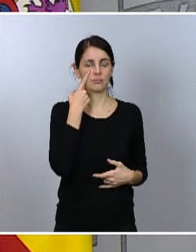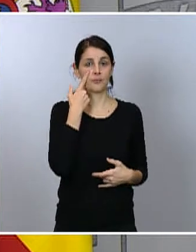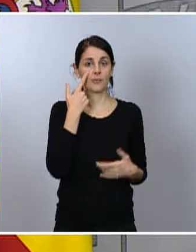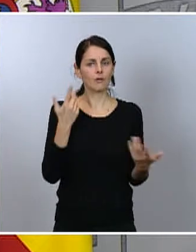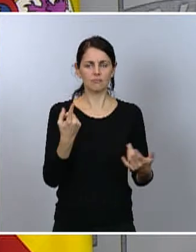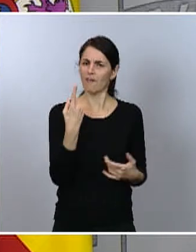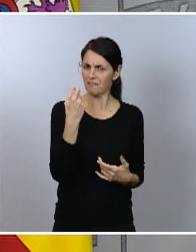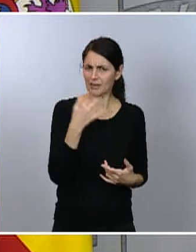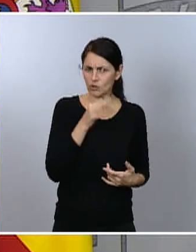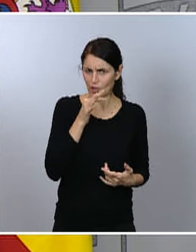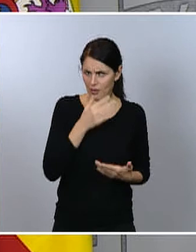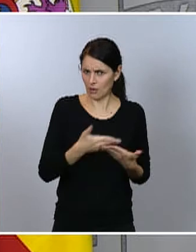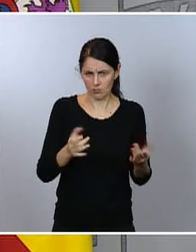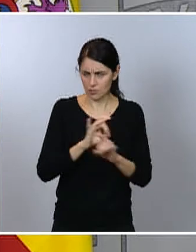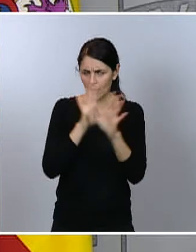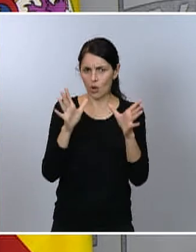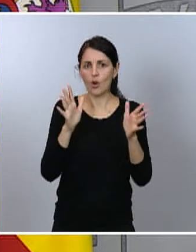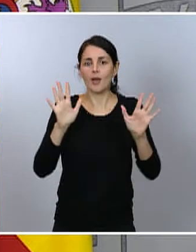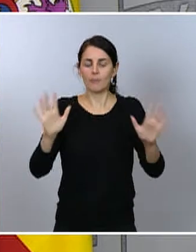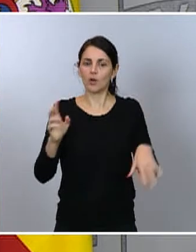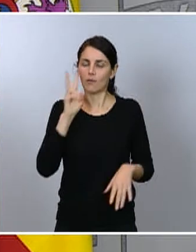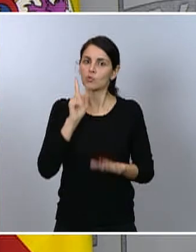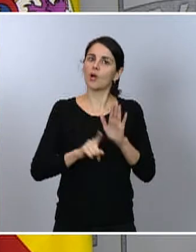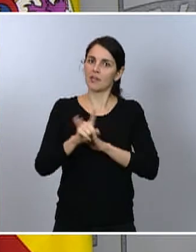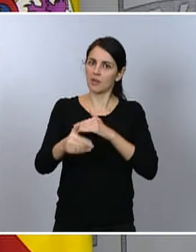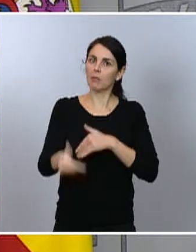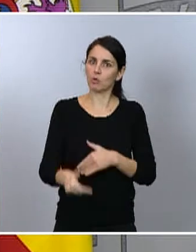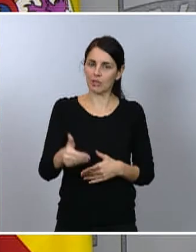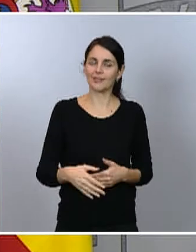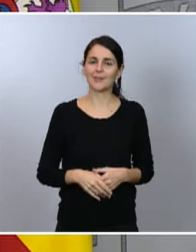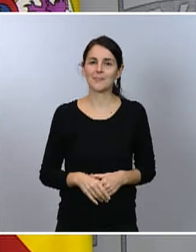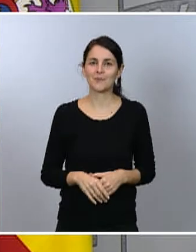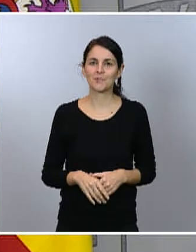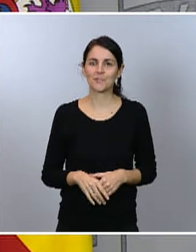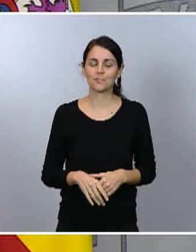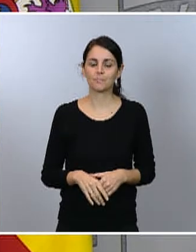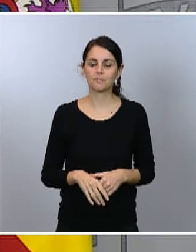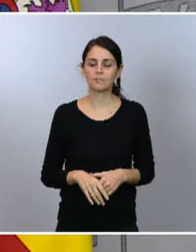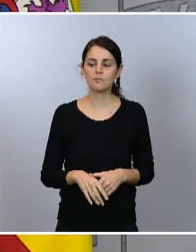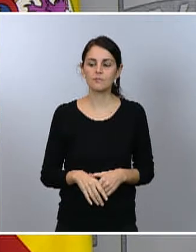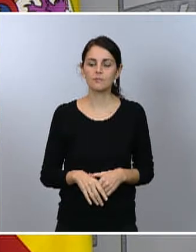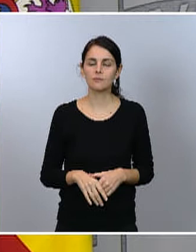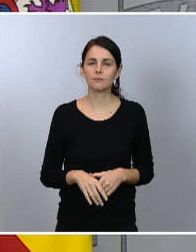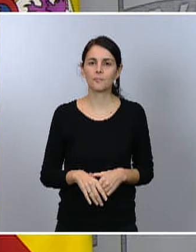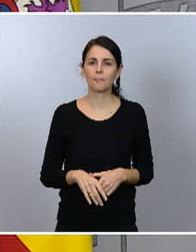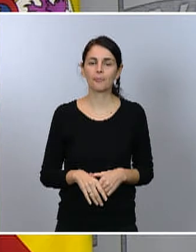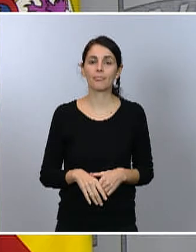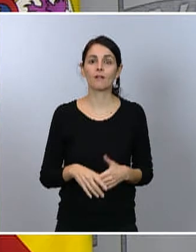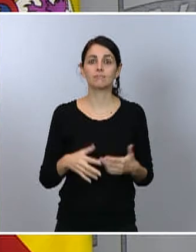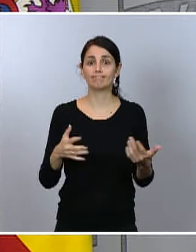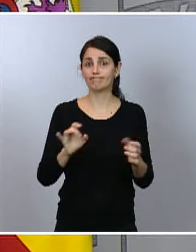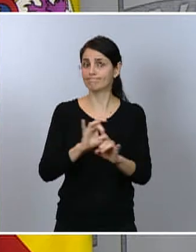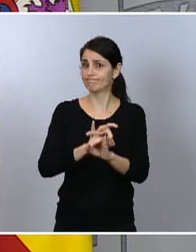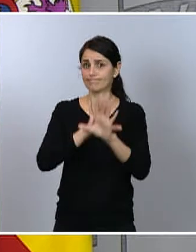creemos que es desde luego un avance muy importante. Aún así, sin duda hay que redoblar los